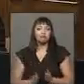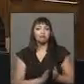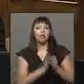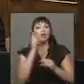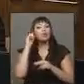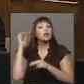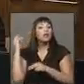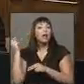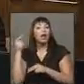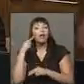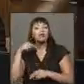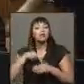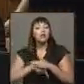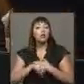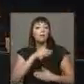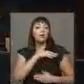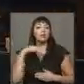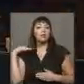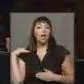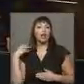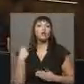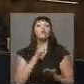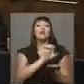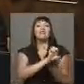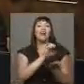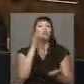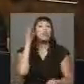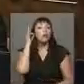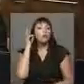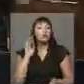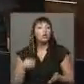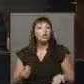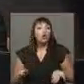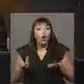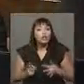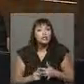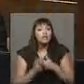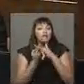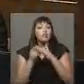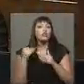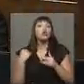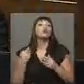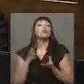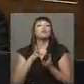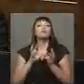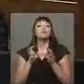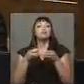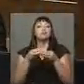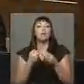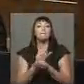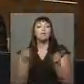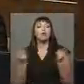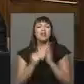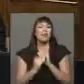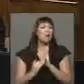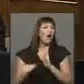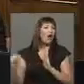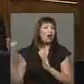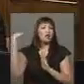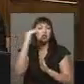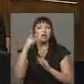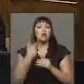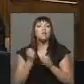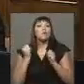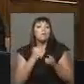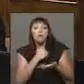dentro de la Administración del Estado un Ministerio de la Mujer concebido como un órgano público permanente de la más alta jerarquía, que